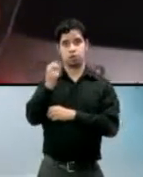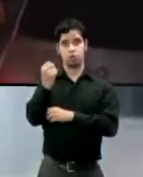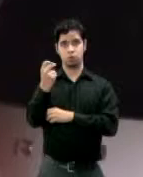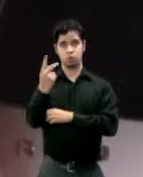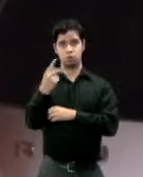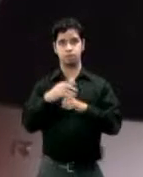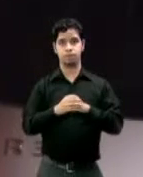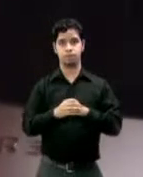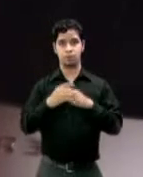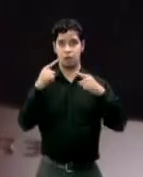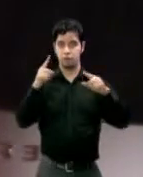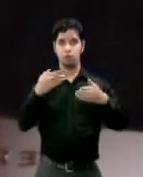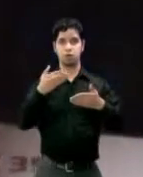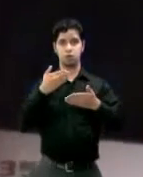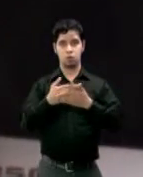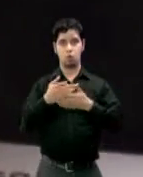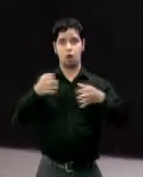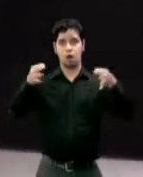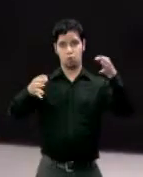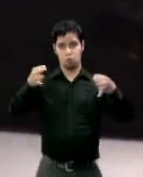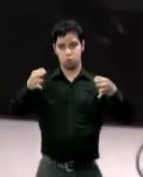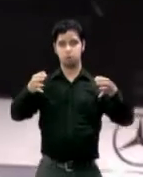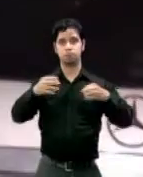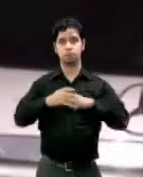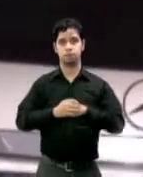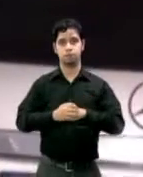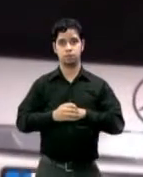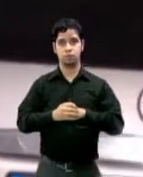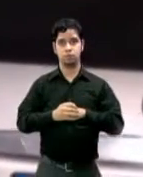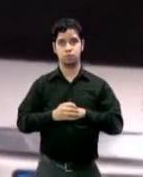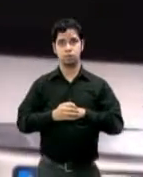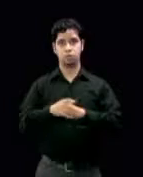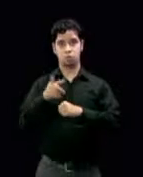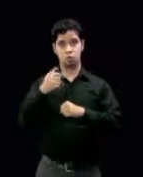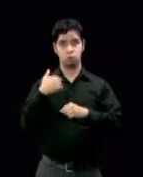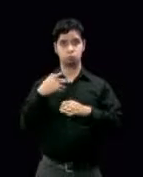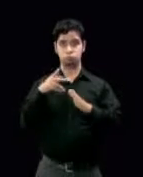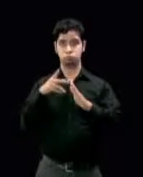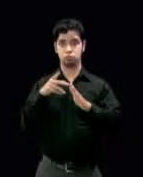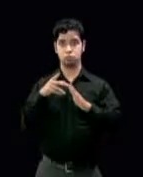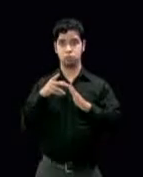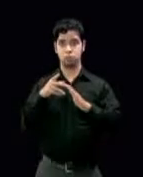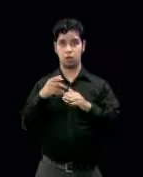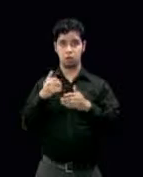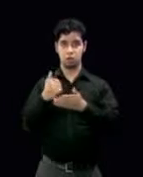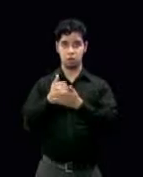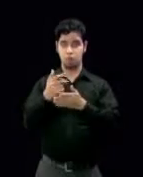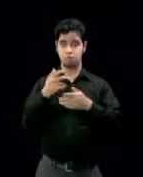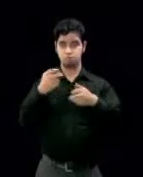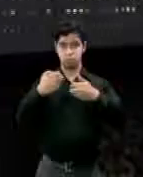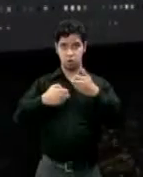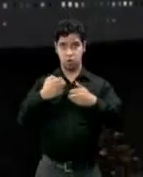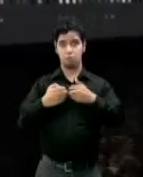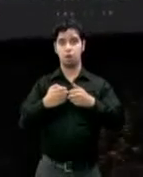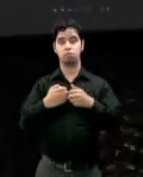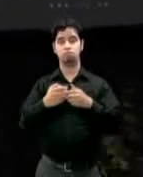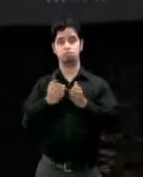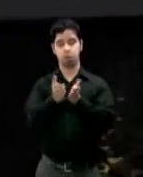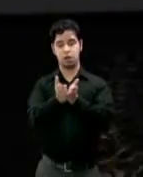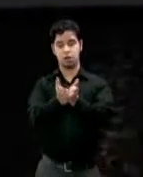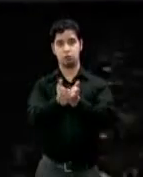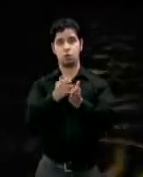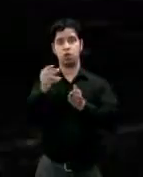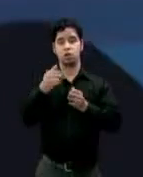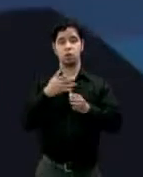por primera vez en el juicio que se lleva en su contra, cargos de homicidio, ser causante del desastre marítimo y abandonar su nave aún